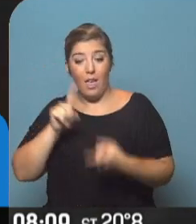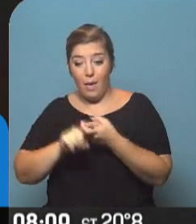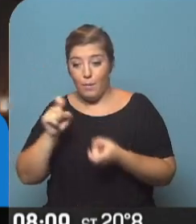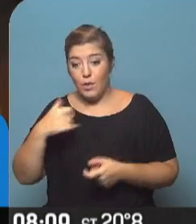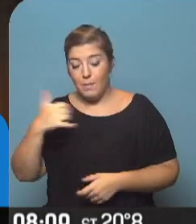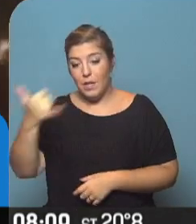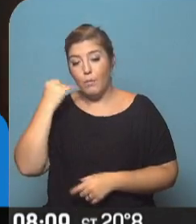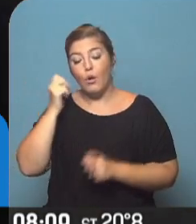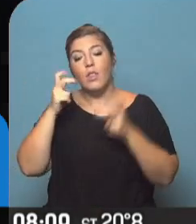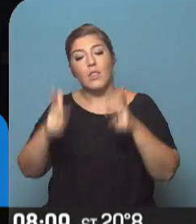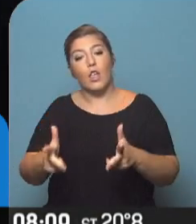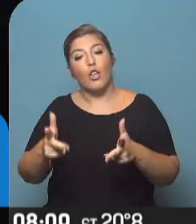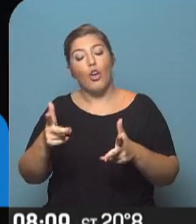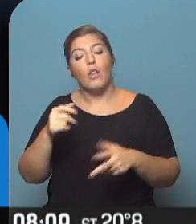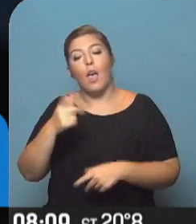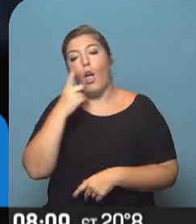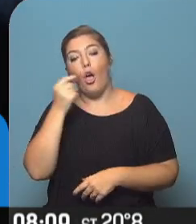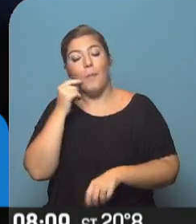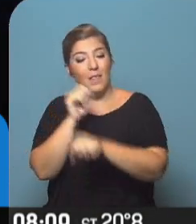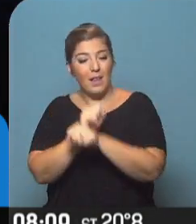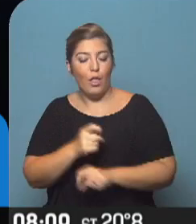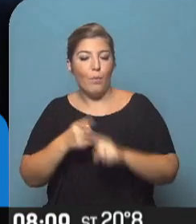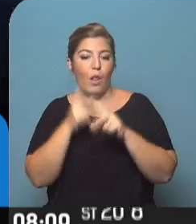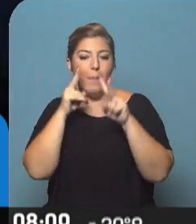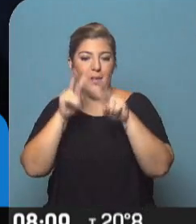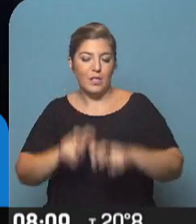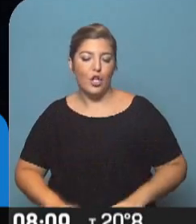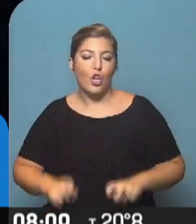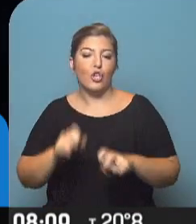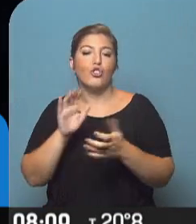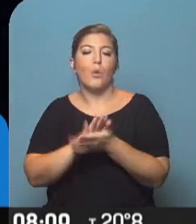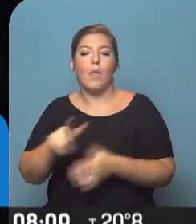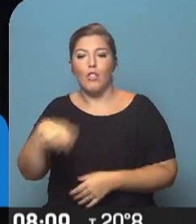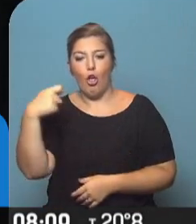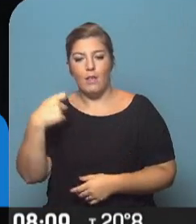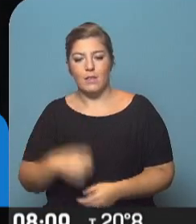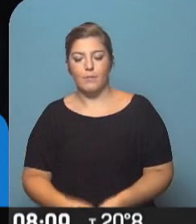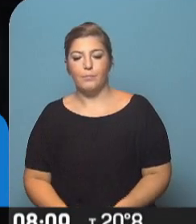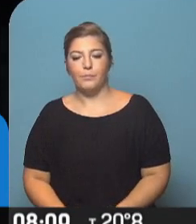llamó y dijo que Kovalchuk fue detenido en el marco de una investigación penal sobre drogas.